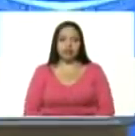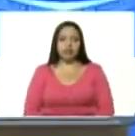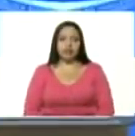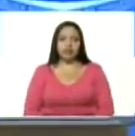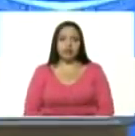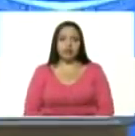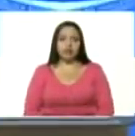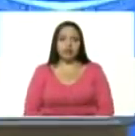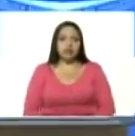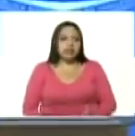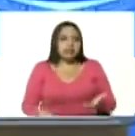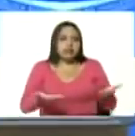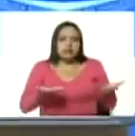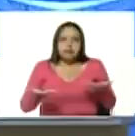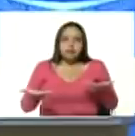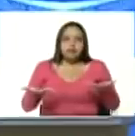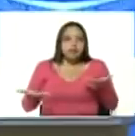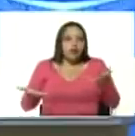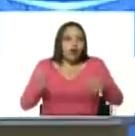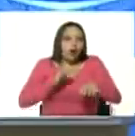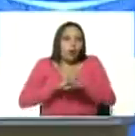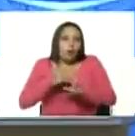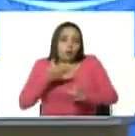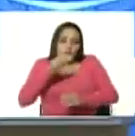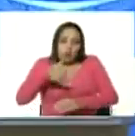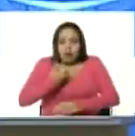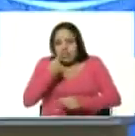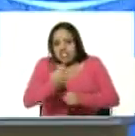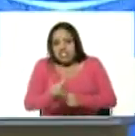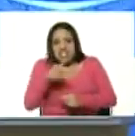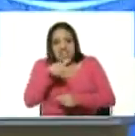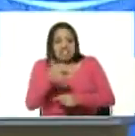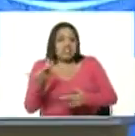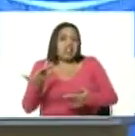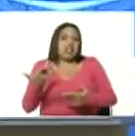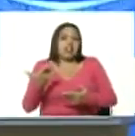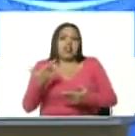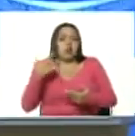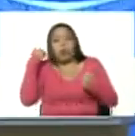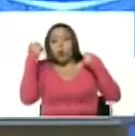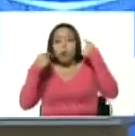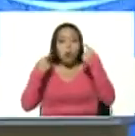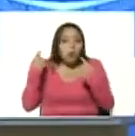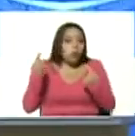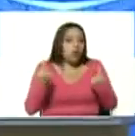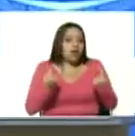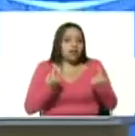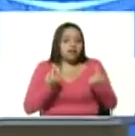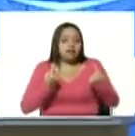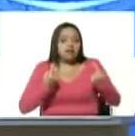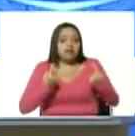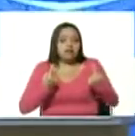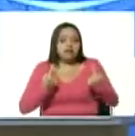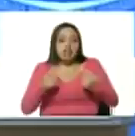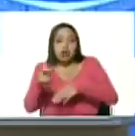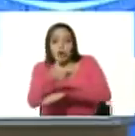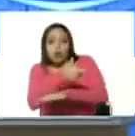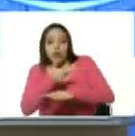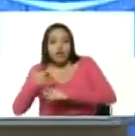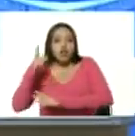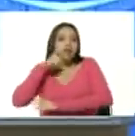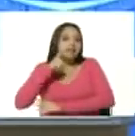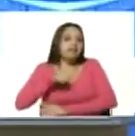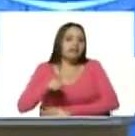esa no se puede llamar de ninguna otra manera, ese expediente demencial del gobierno de Narnia y el gobierno de